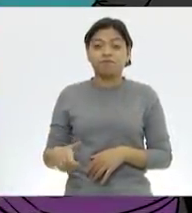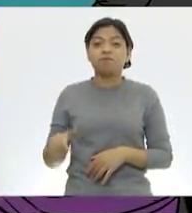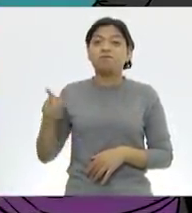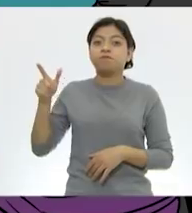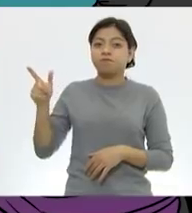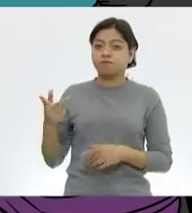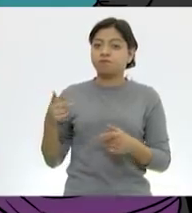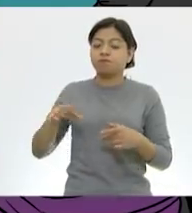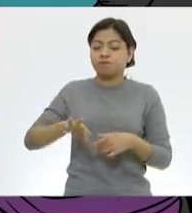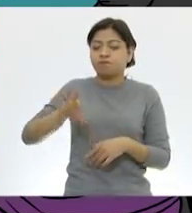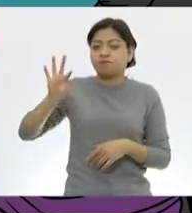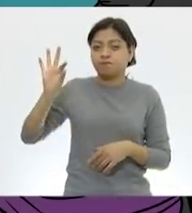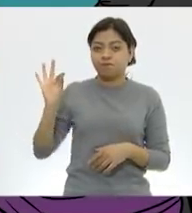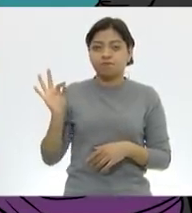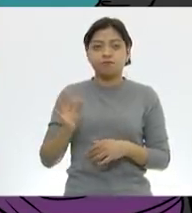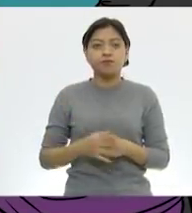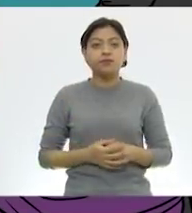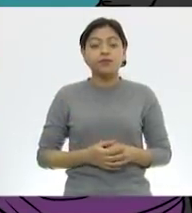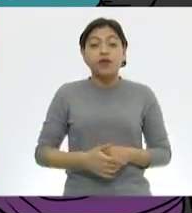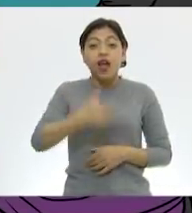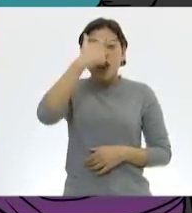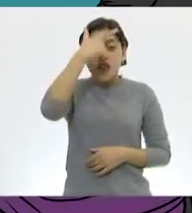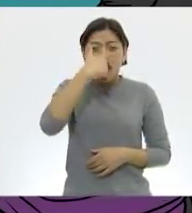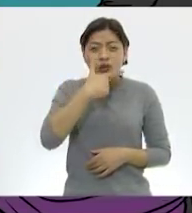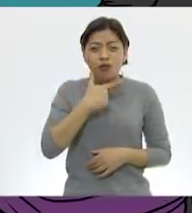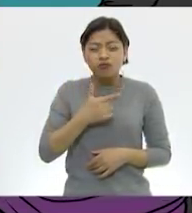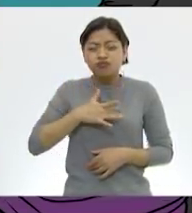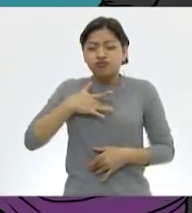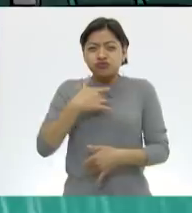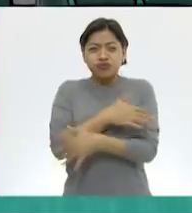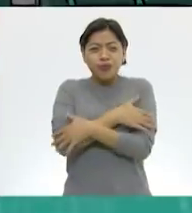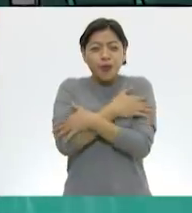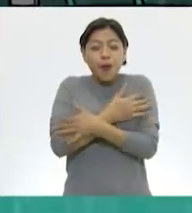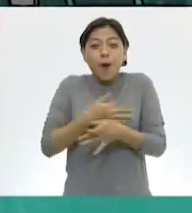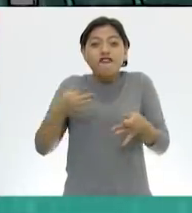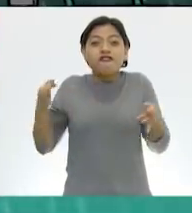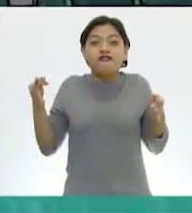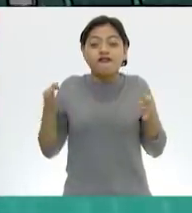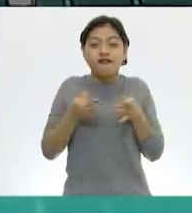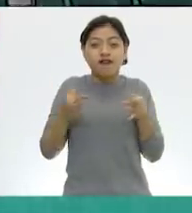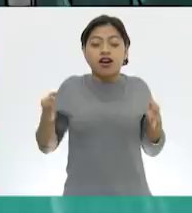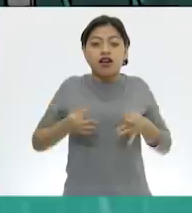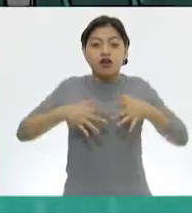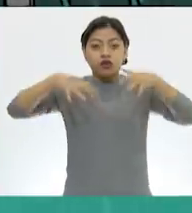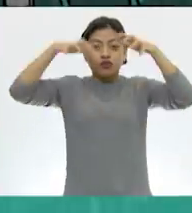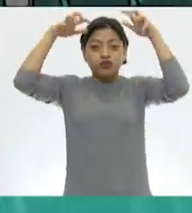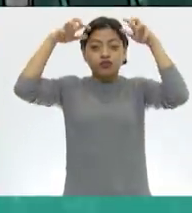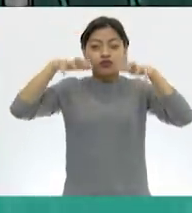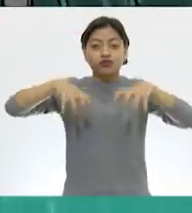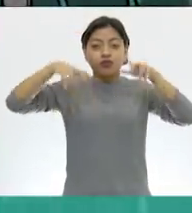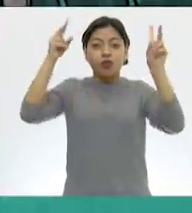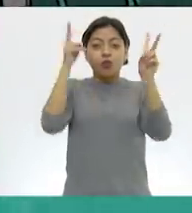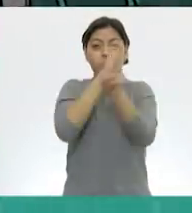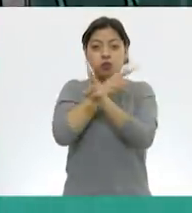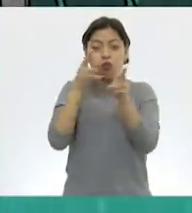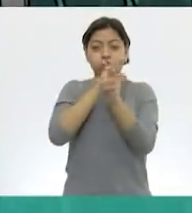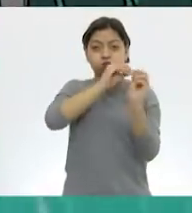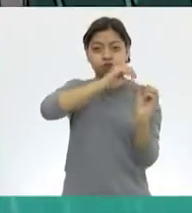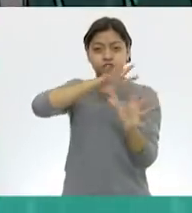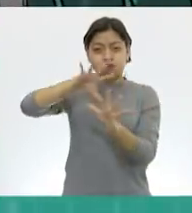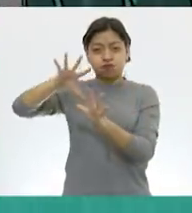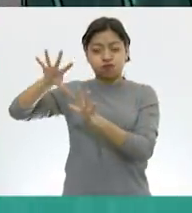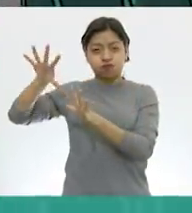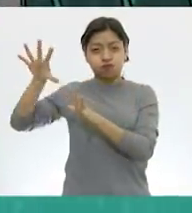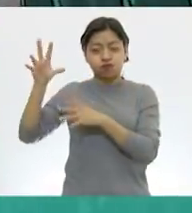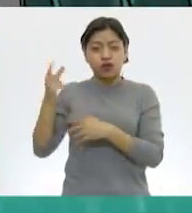elegido». La noche era fría, lluviosa y soplaba un viento de nieve. No